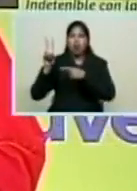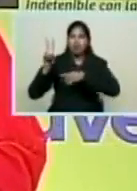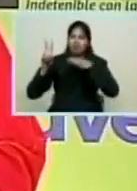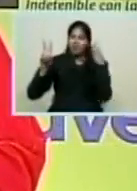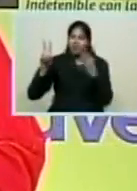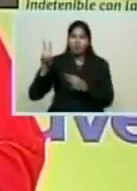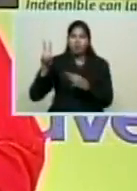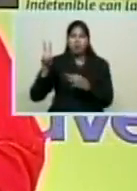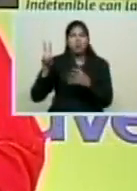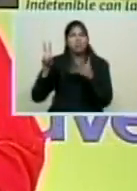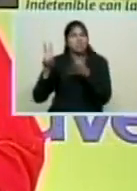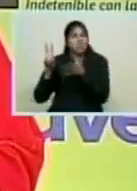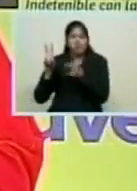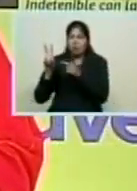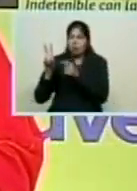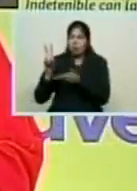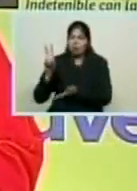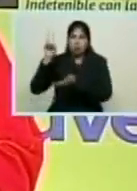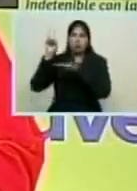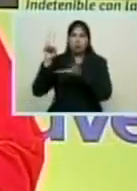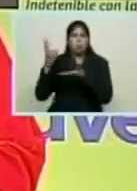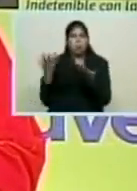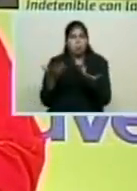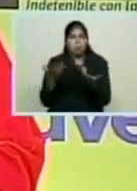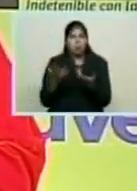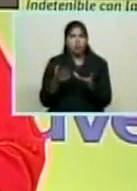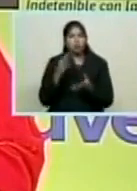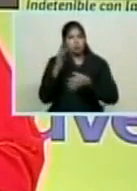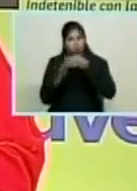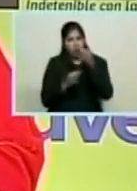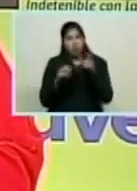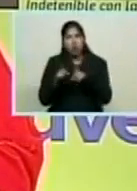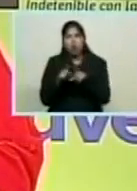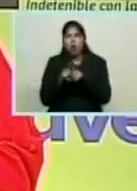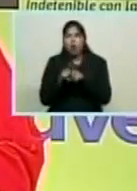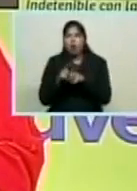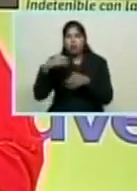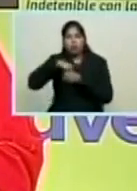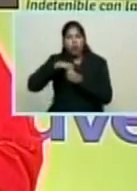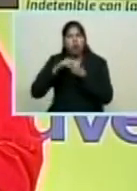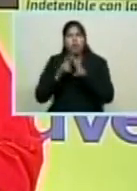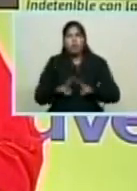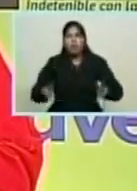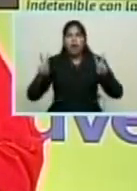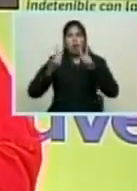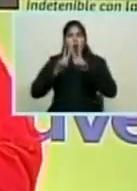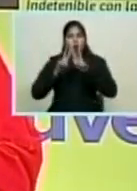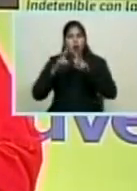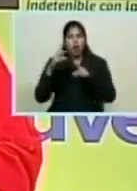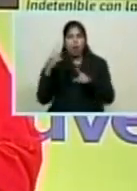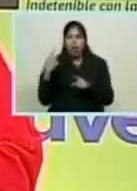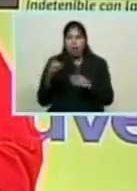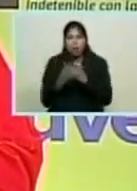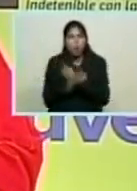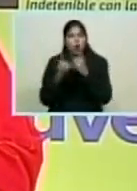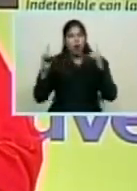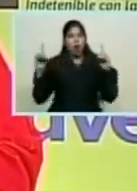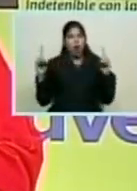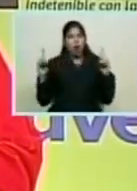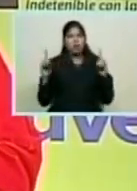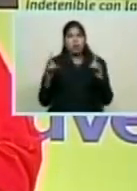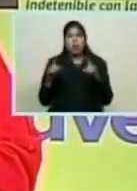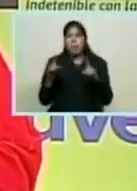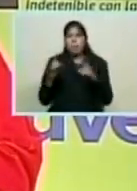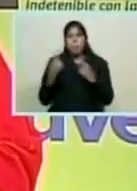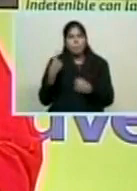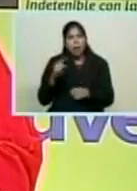¿Qué es la Venezuela potencia? La Venezuela de valores, la Venezuela democrática, la Venezuela de